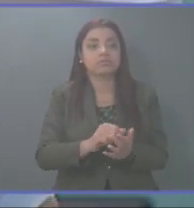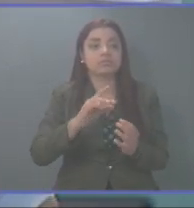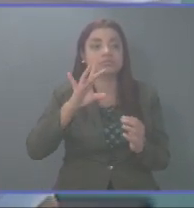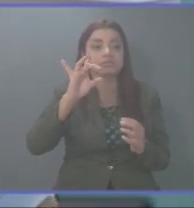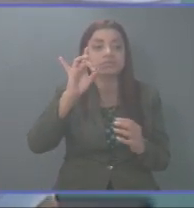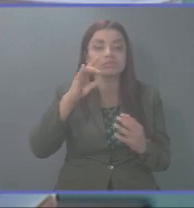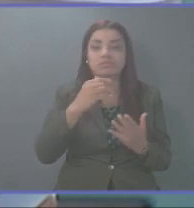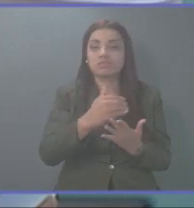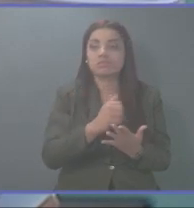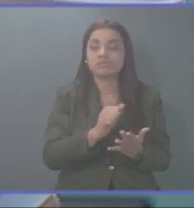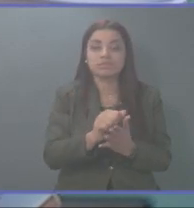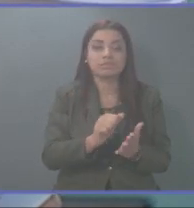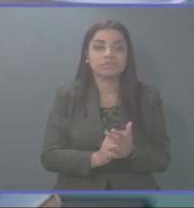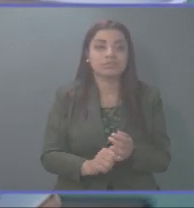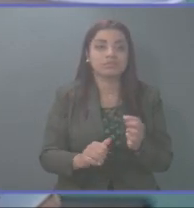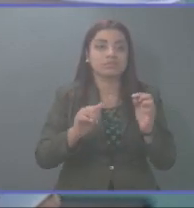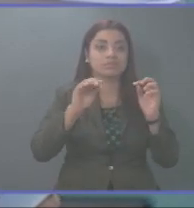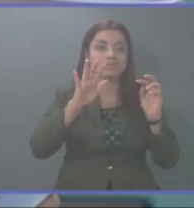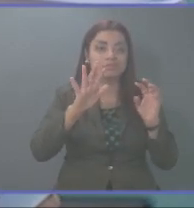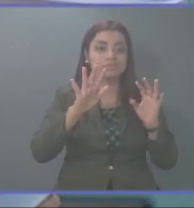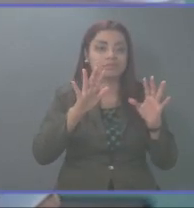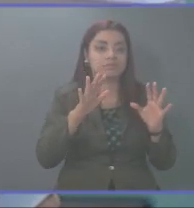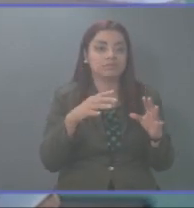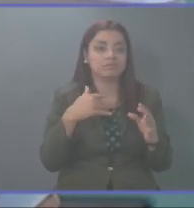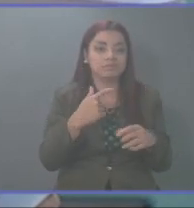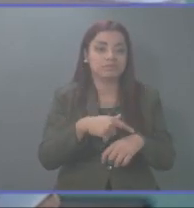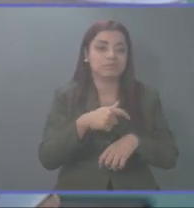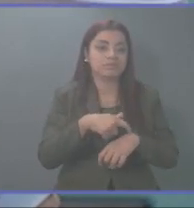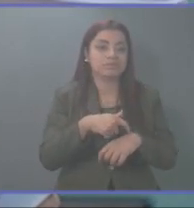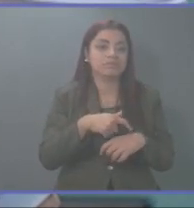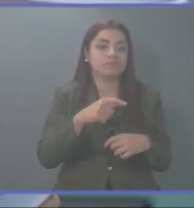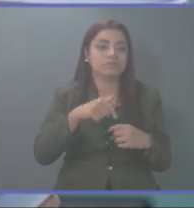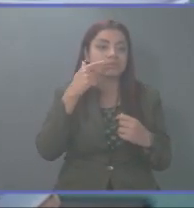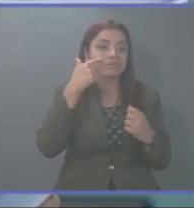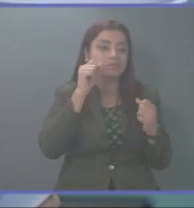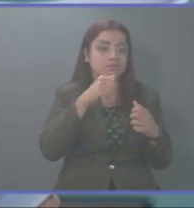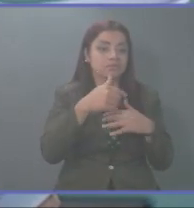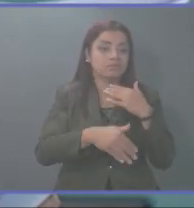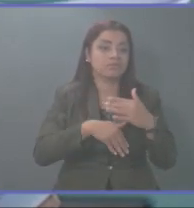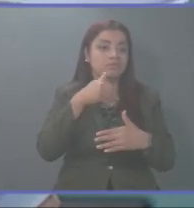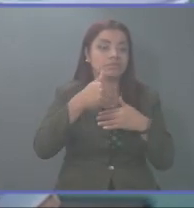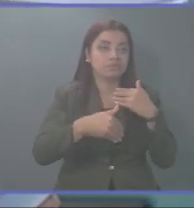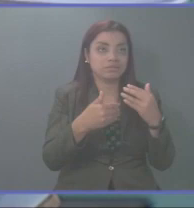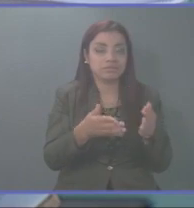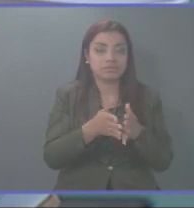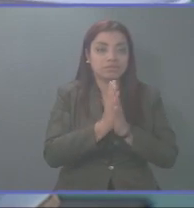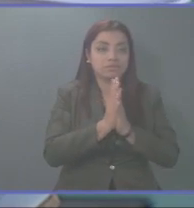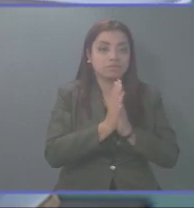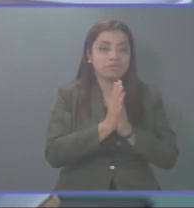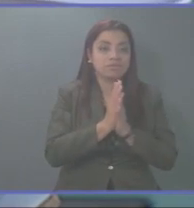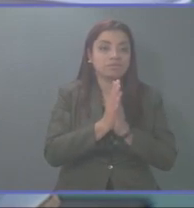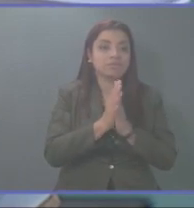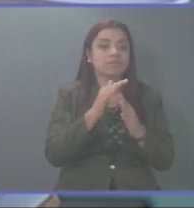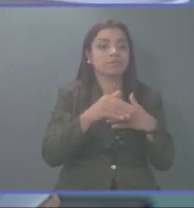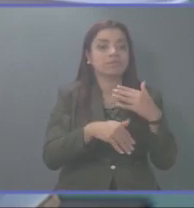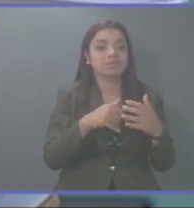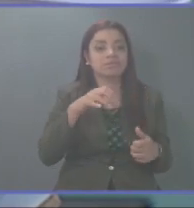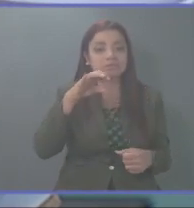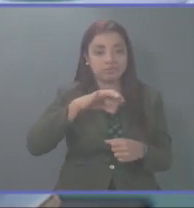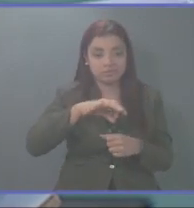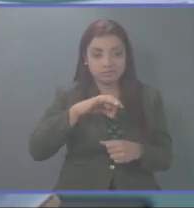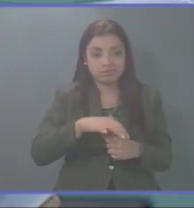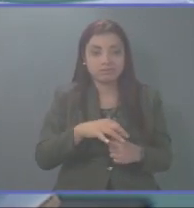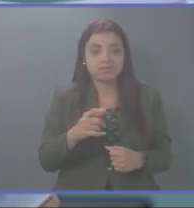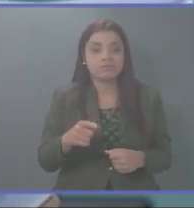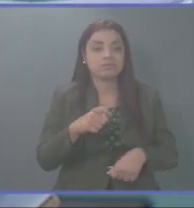siguiente manera. Artículo 10. En el periodo comprendido entre la apertura del proceso de solicitud de inscripción al padrón electoral y